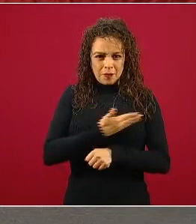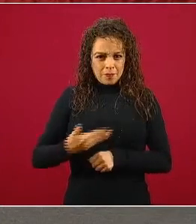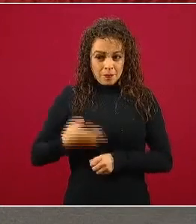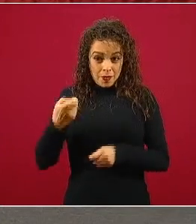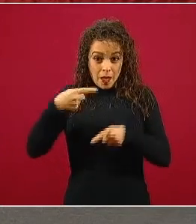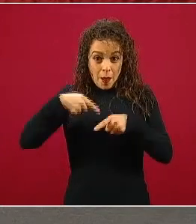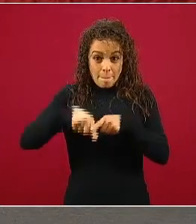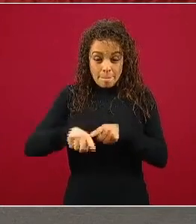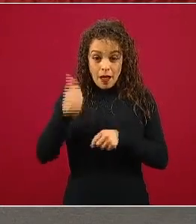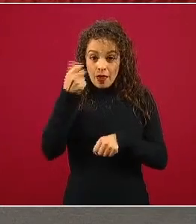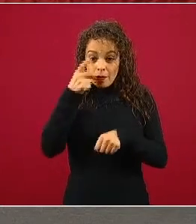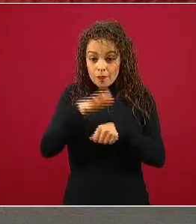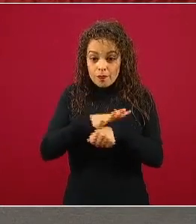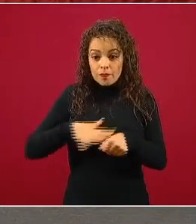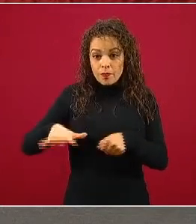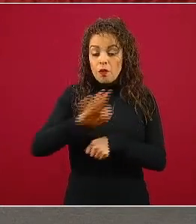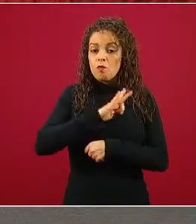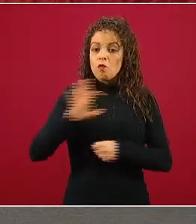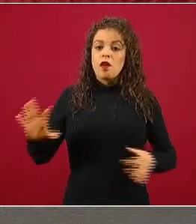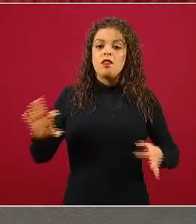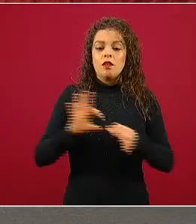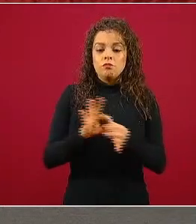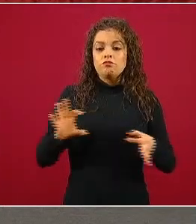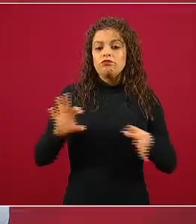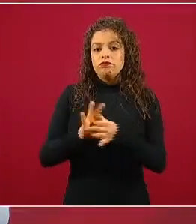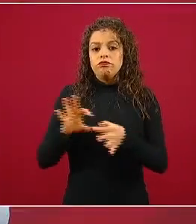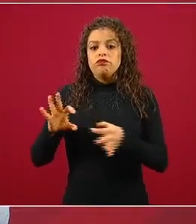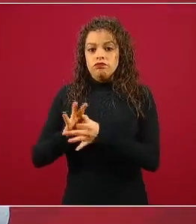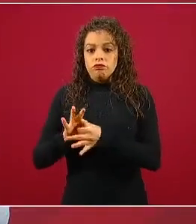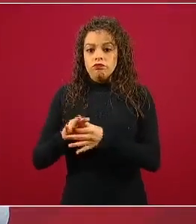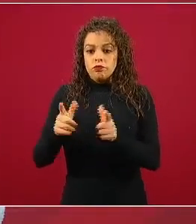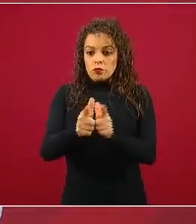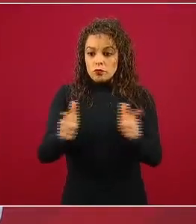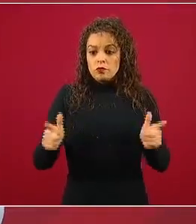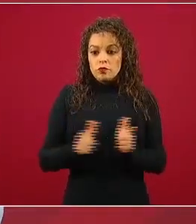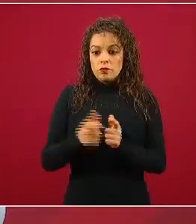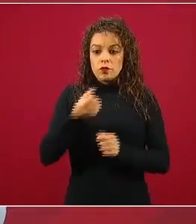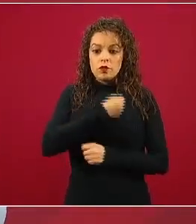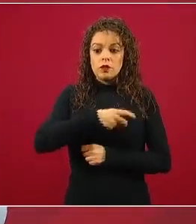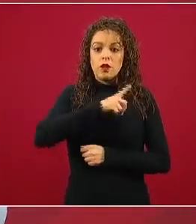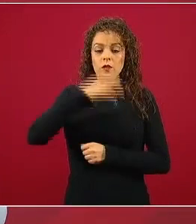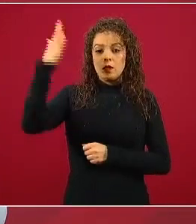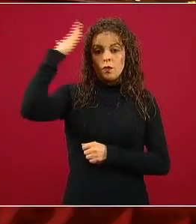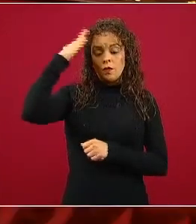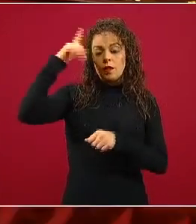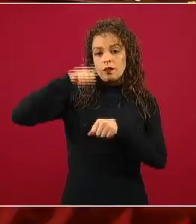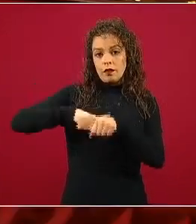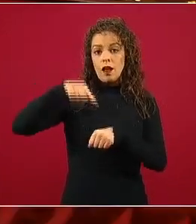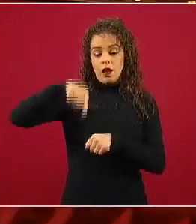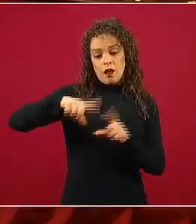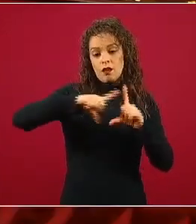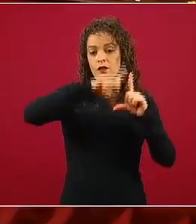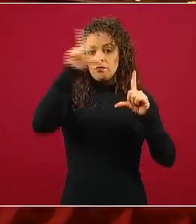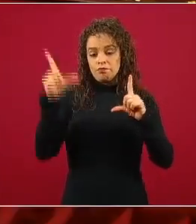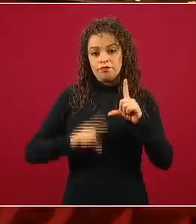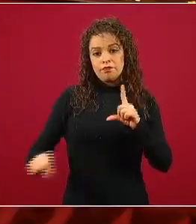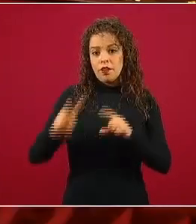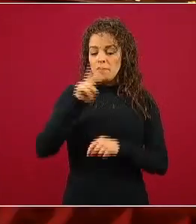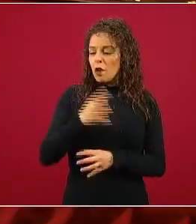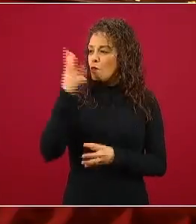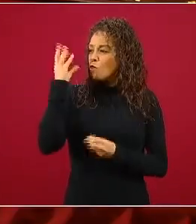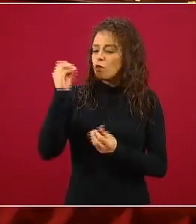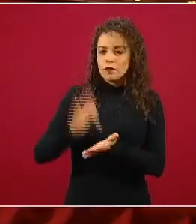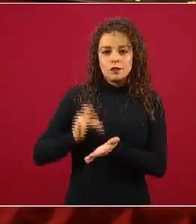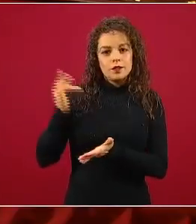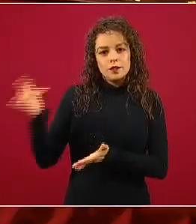colegialidad que ha permitido vincular a toda la comunidad de salud mental en el país. Muchas gracias, de veras, muchas gracias. Nos quedan unos